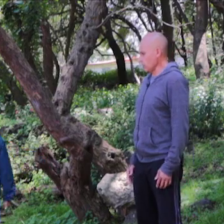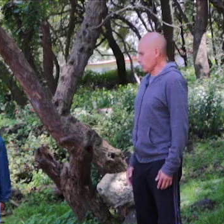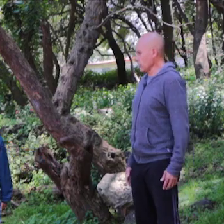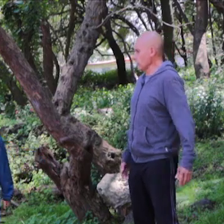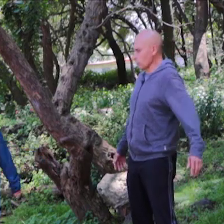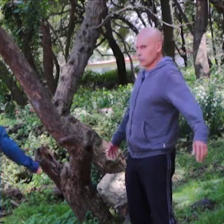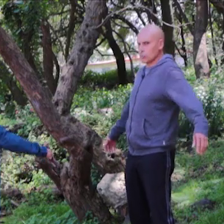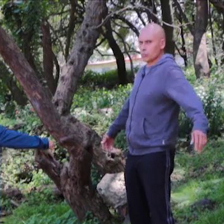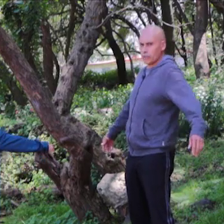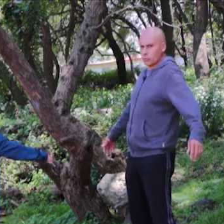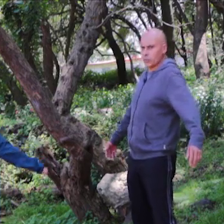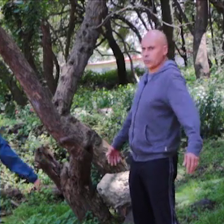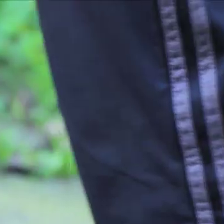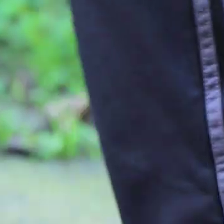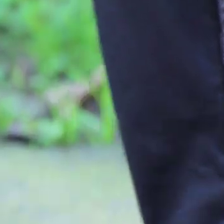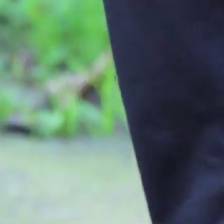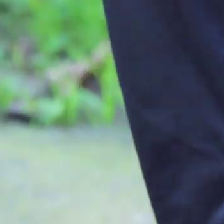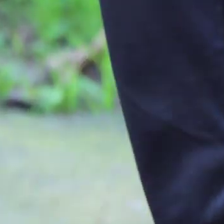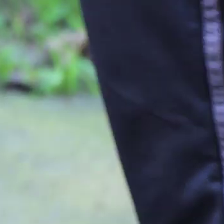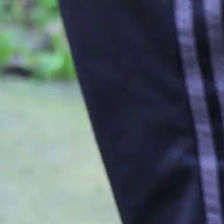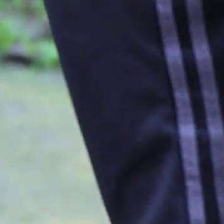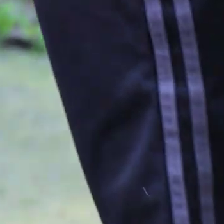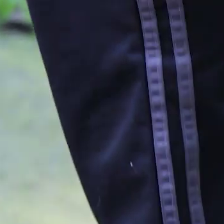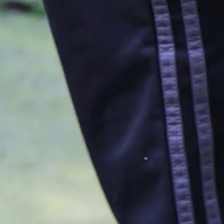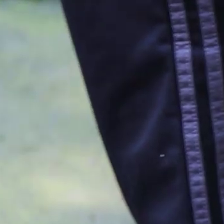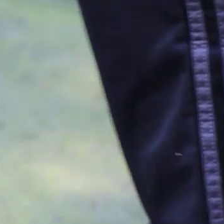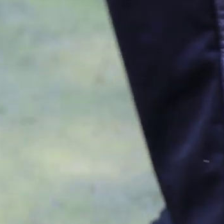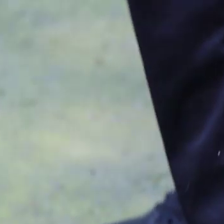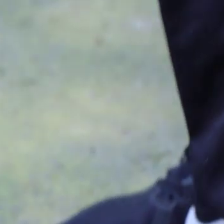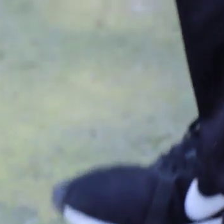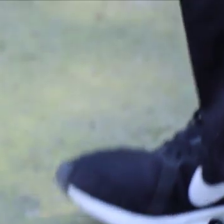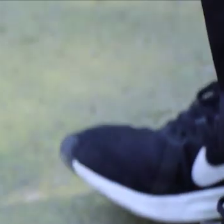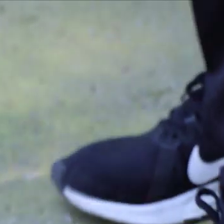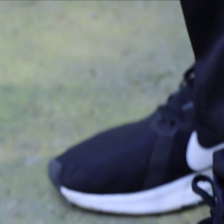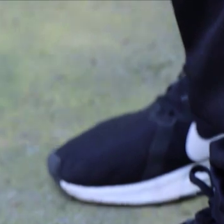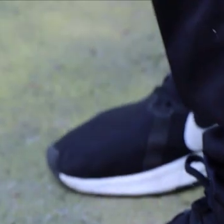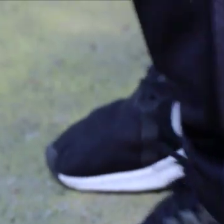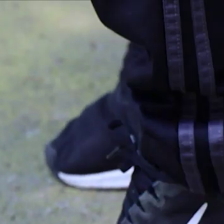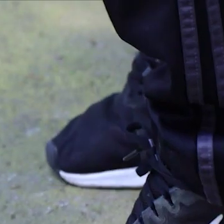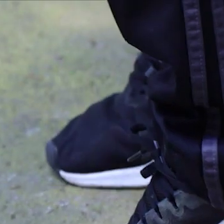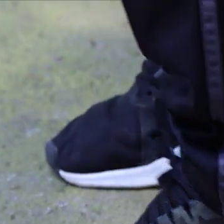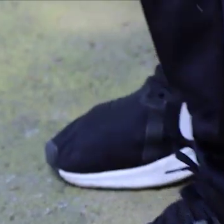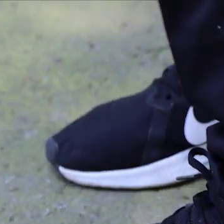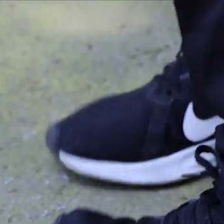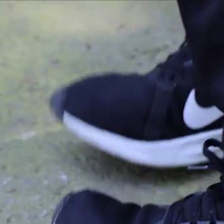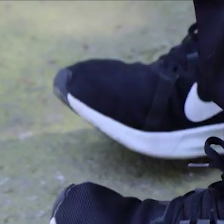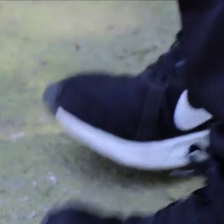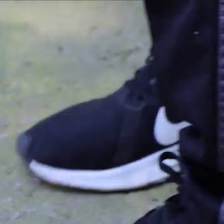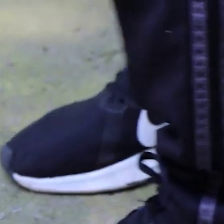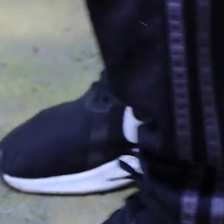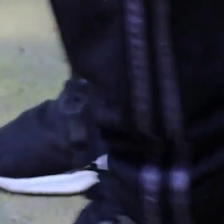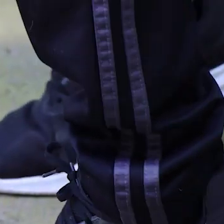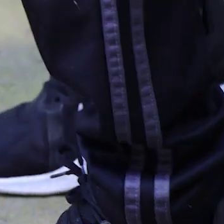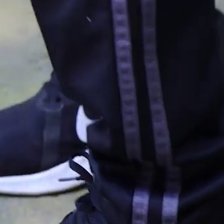eso, utilizamos nuestros brazos para tener equilibrio, muy bien. Una vez más.